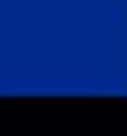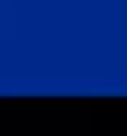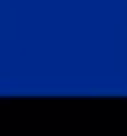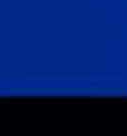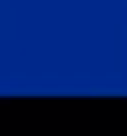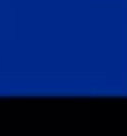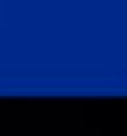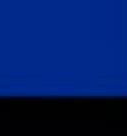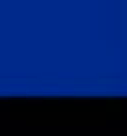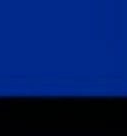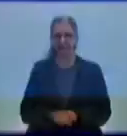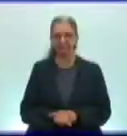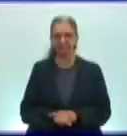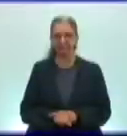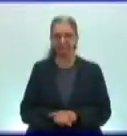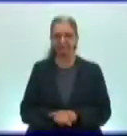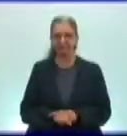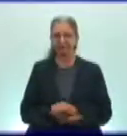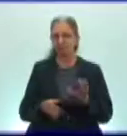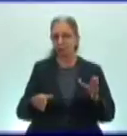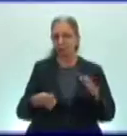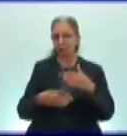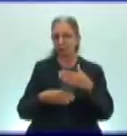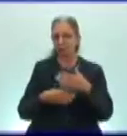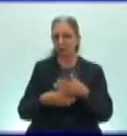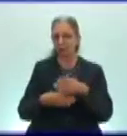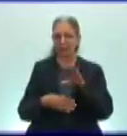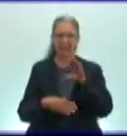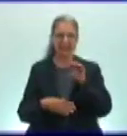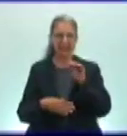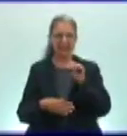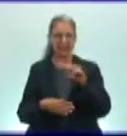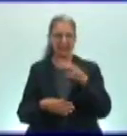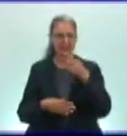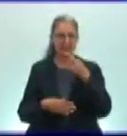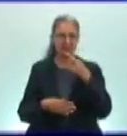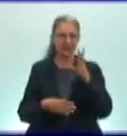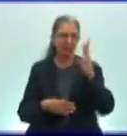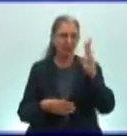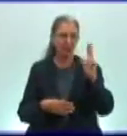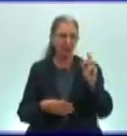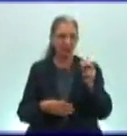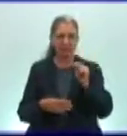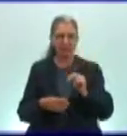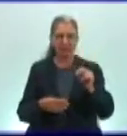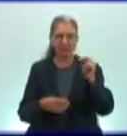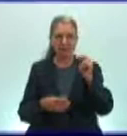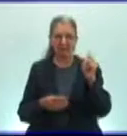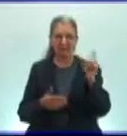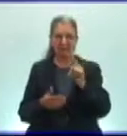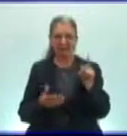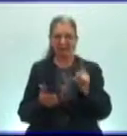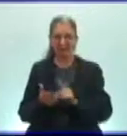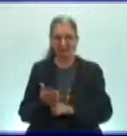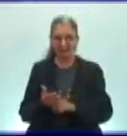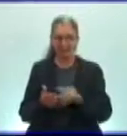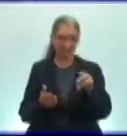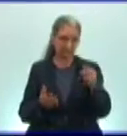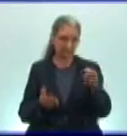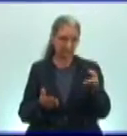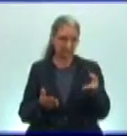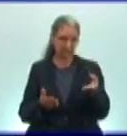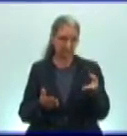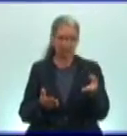Y para concluir este ejercicio, nos queda responder cantidad de niveles de energía. Por supuesto, estamos